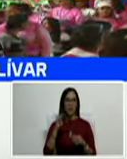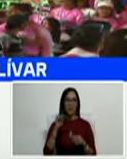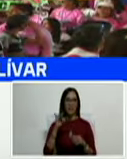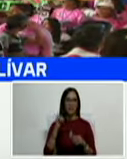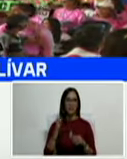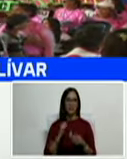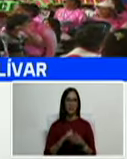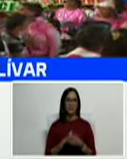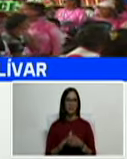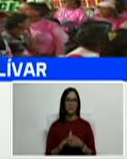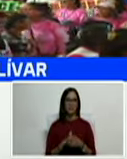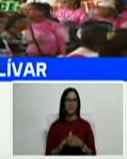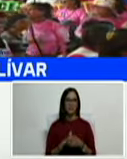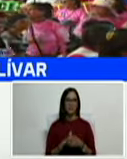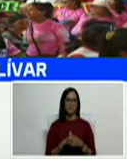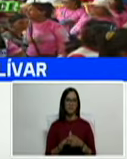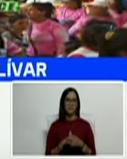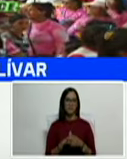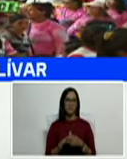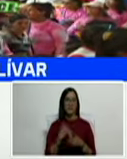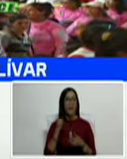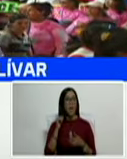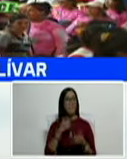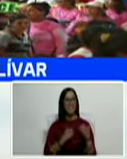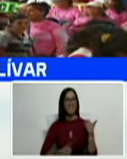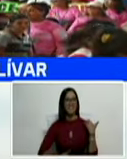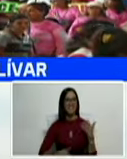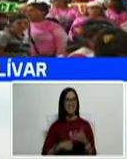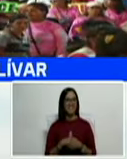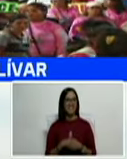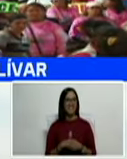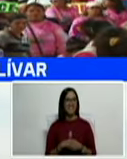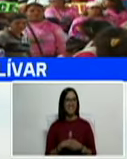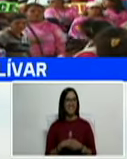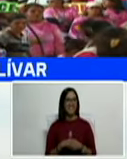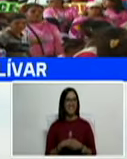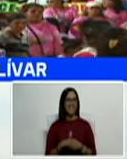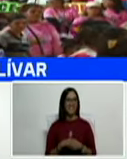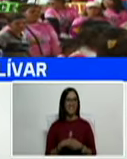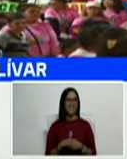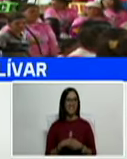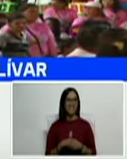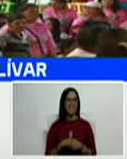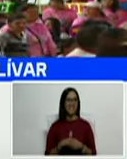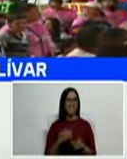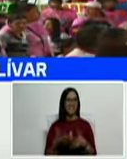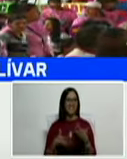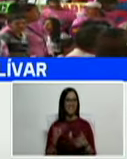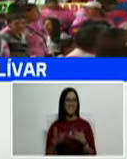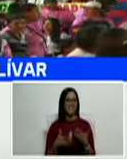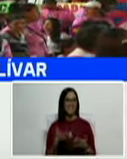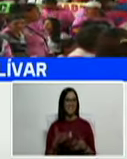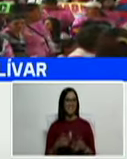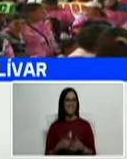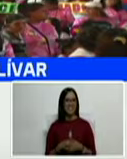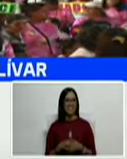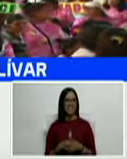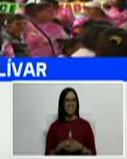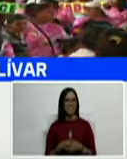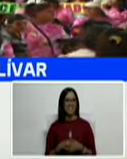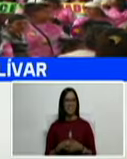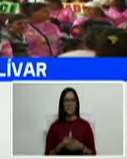puso? Ay, presidente, me acaba de tocar una susceptibilidad. ¿Por qué, chica?